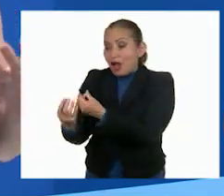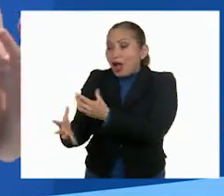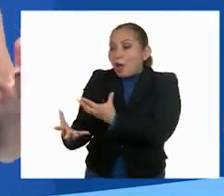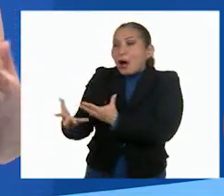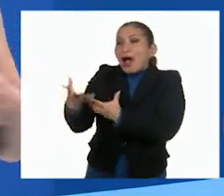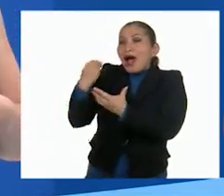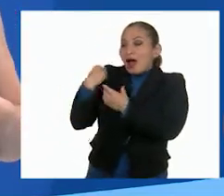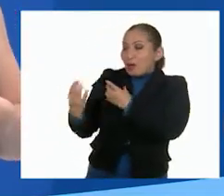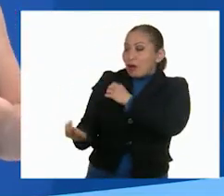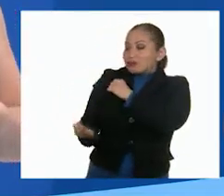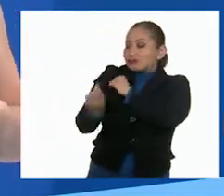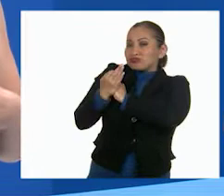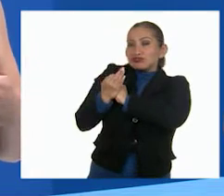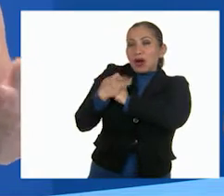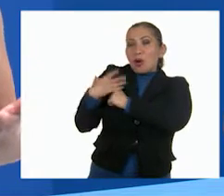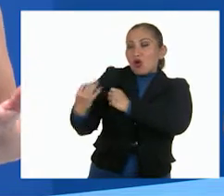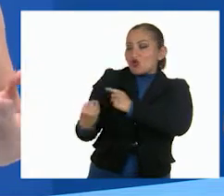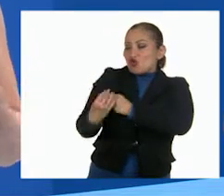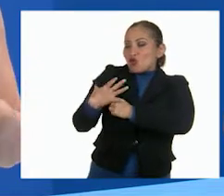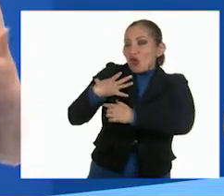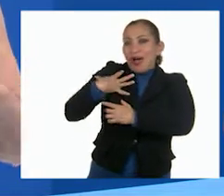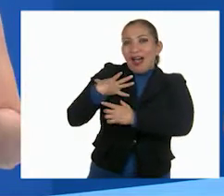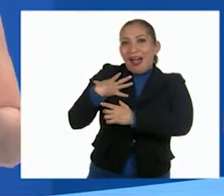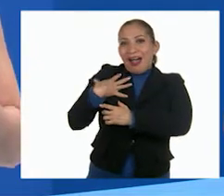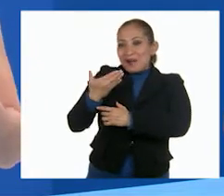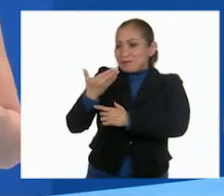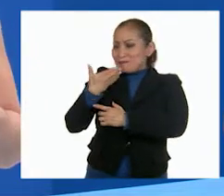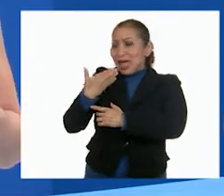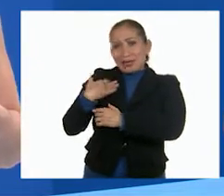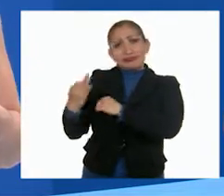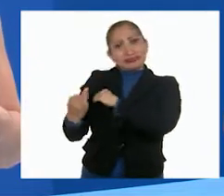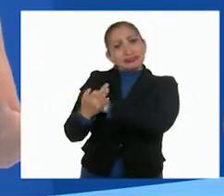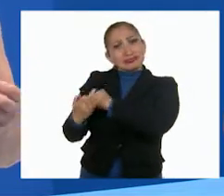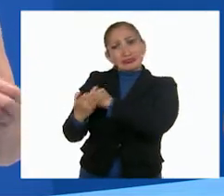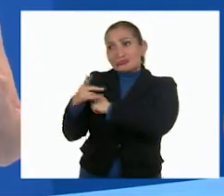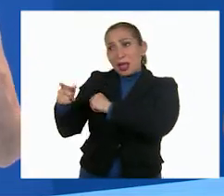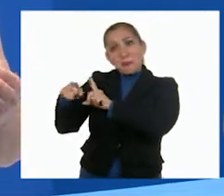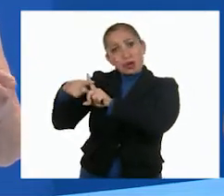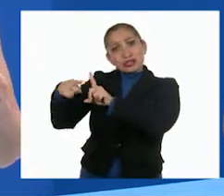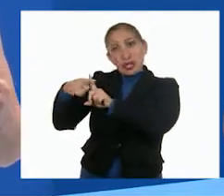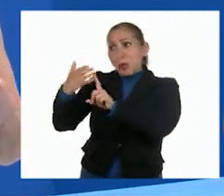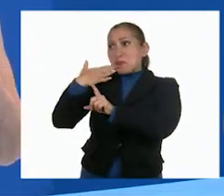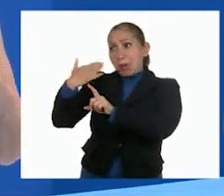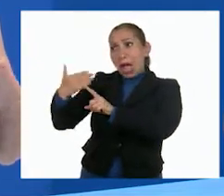transmitir su bienestar. Es decir, están bien protegidas